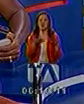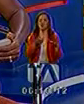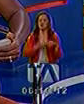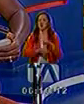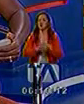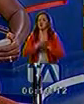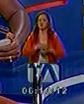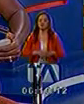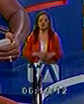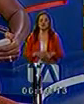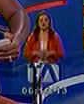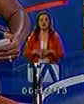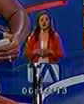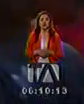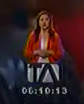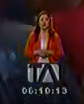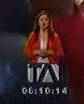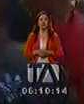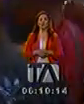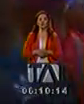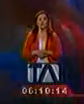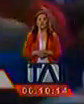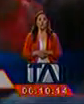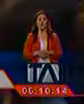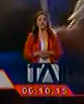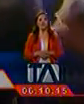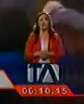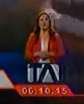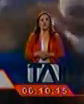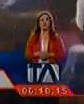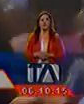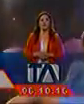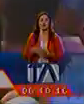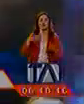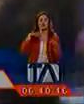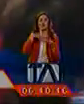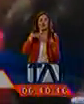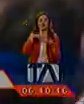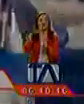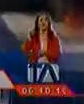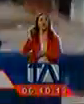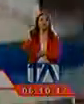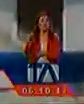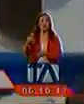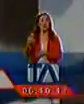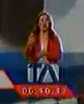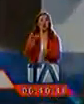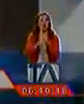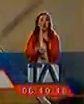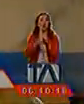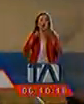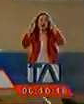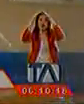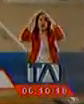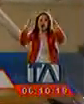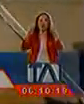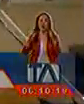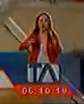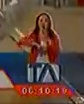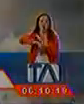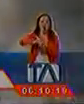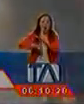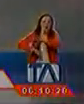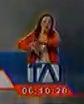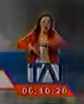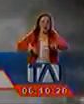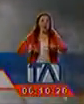en las redes sociales. Los fuertes incidentes registrados en Pozorja, la destrucción y saqueo de la unidad policial y